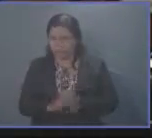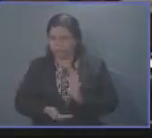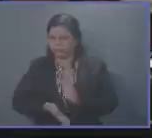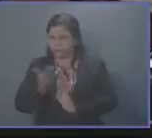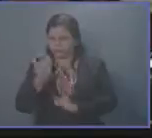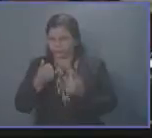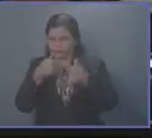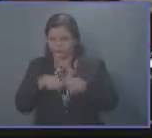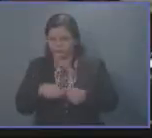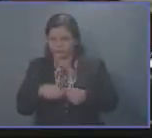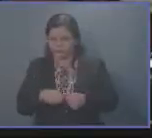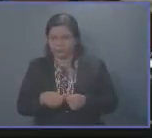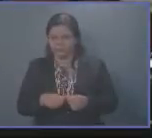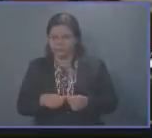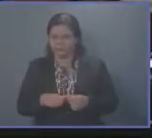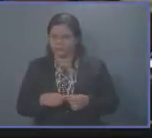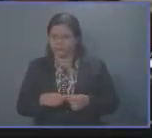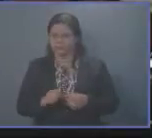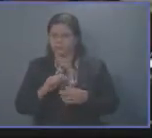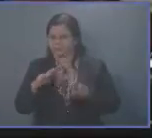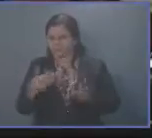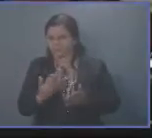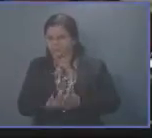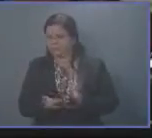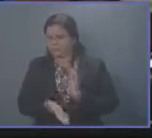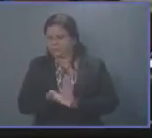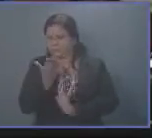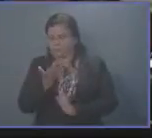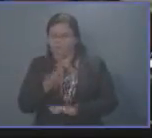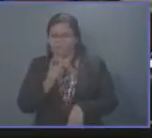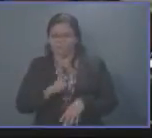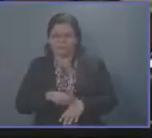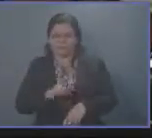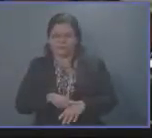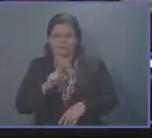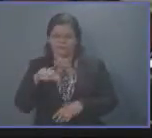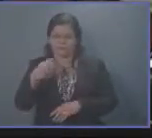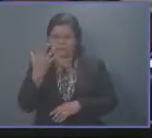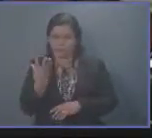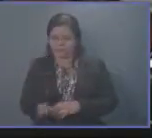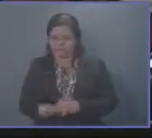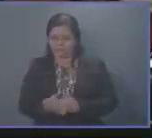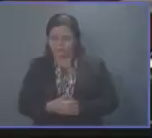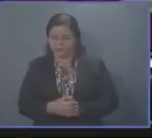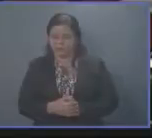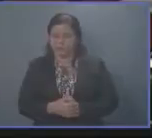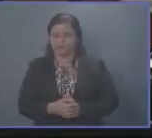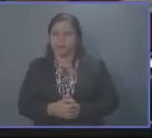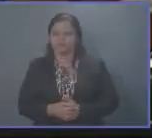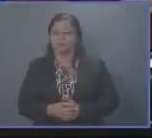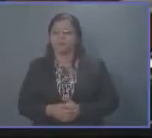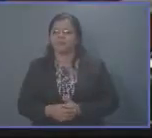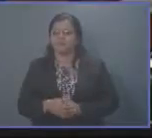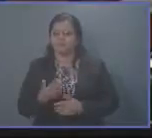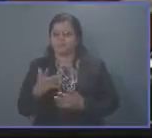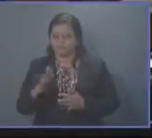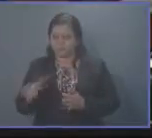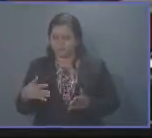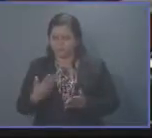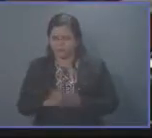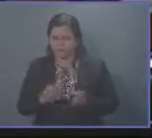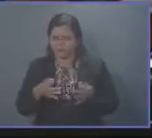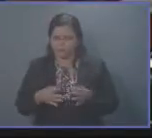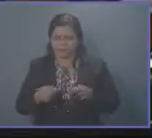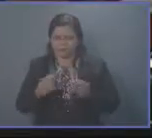obligación suscritos por el deudor, a más tardar dentro de los 15 días siguientes, los cuales serán extendidos de